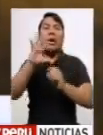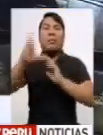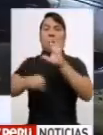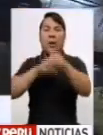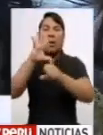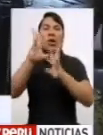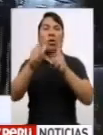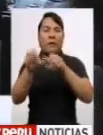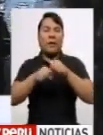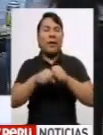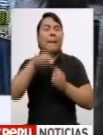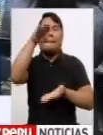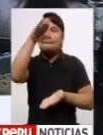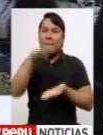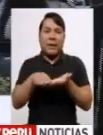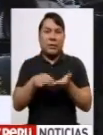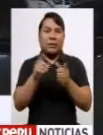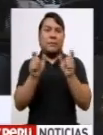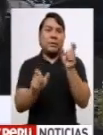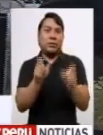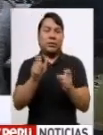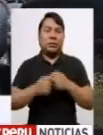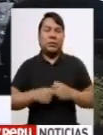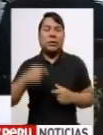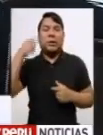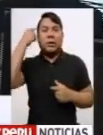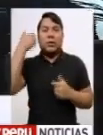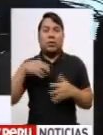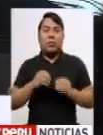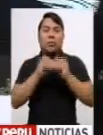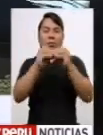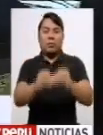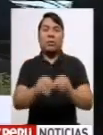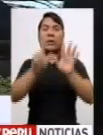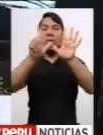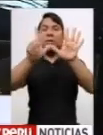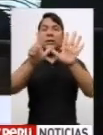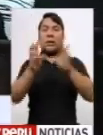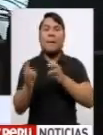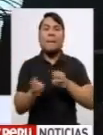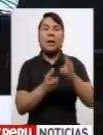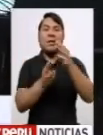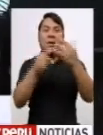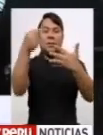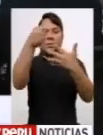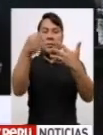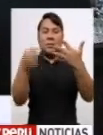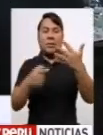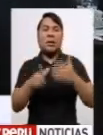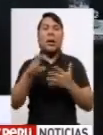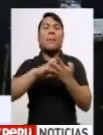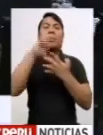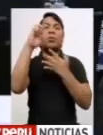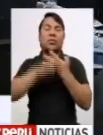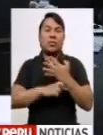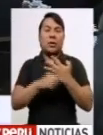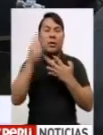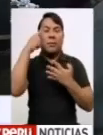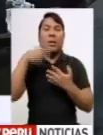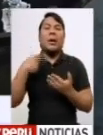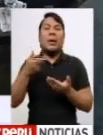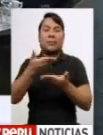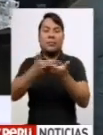40%. Para ese fin ha planteado 7 medidas concretas que tienen que ver con el Programa Nacional de